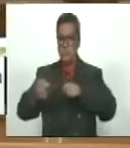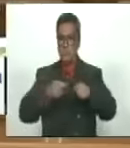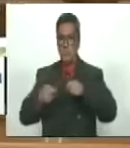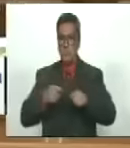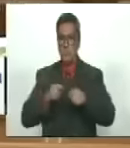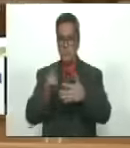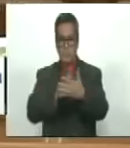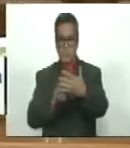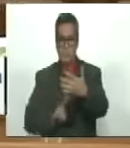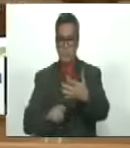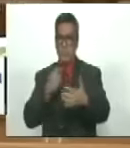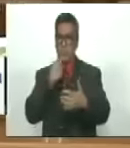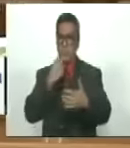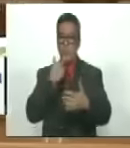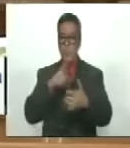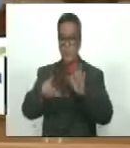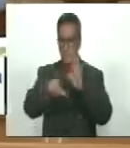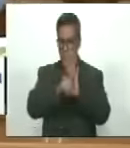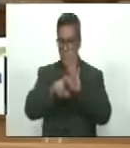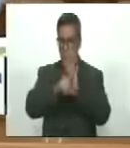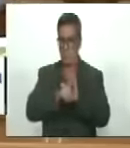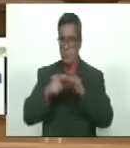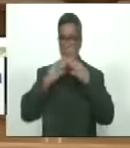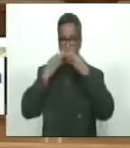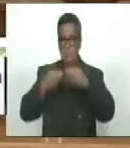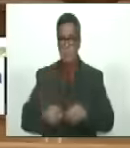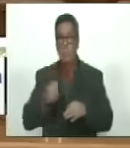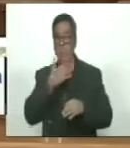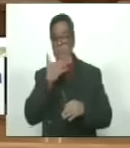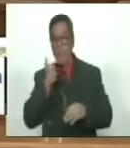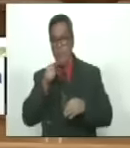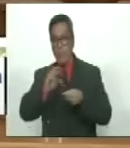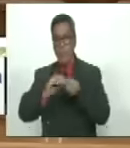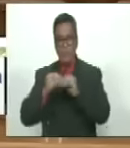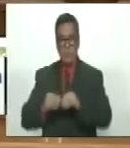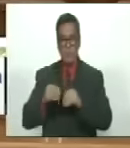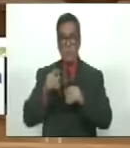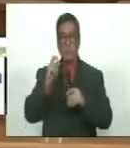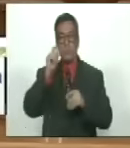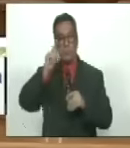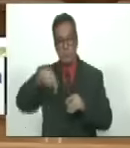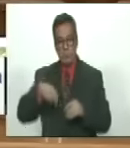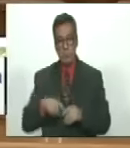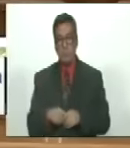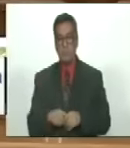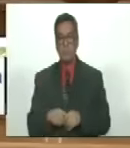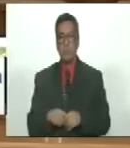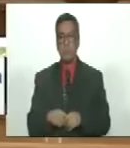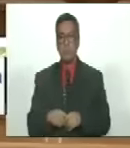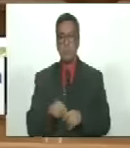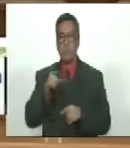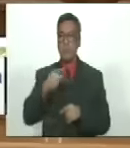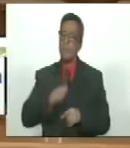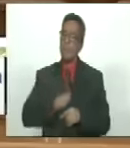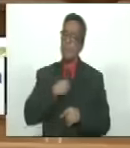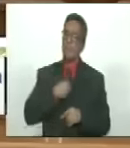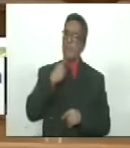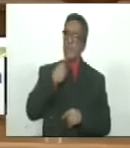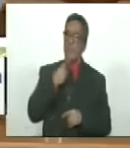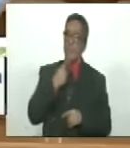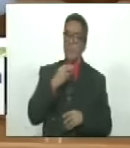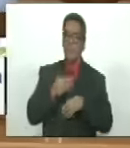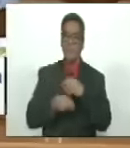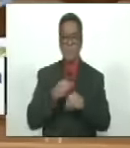y lee esta hermosa ley, seguramente mejorable, perfectible, esa duda que